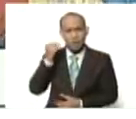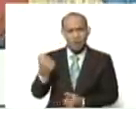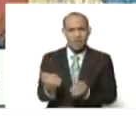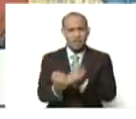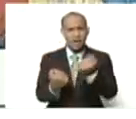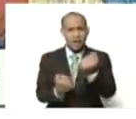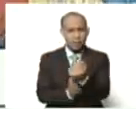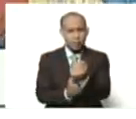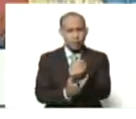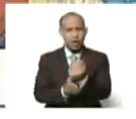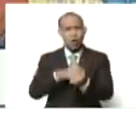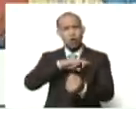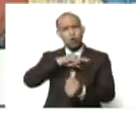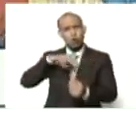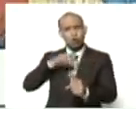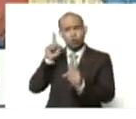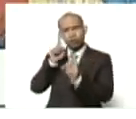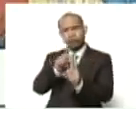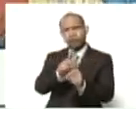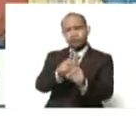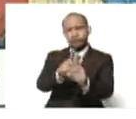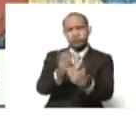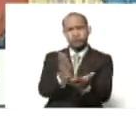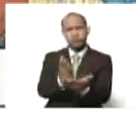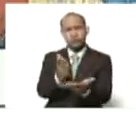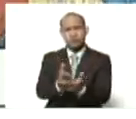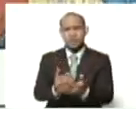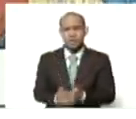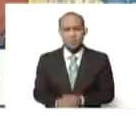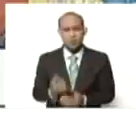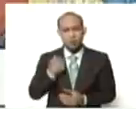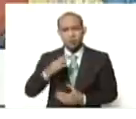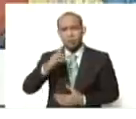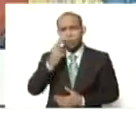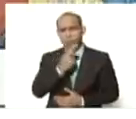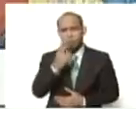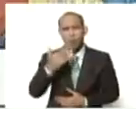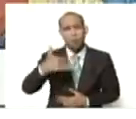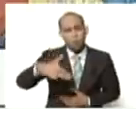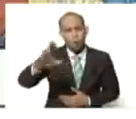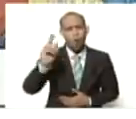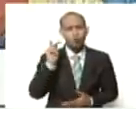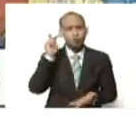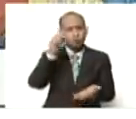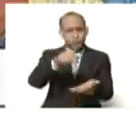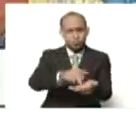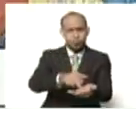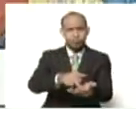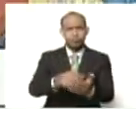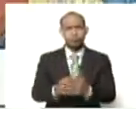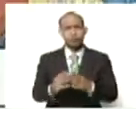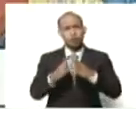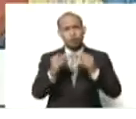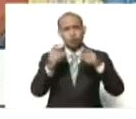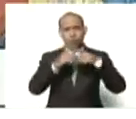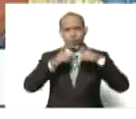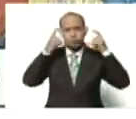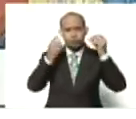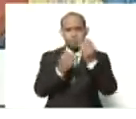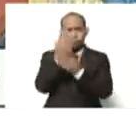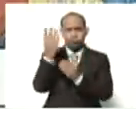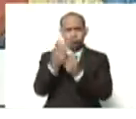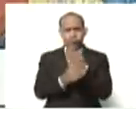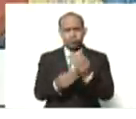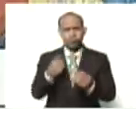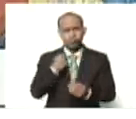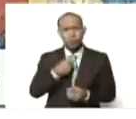y seguimos de cerca. Les prometí que iba para allá pronto. Con todas las medidas de bioseguridad les